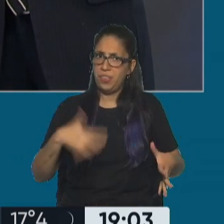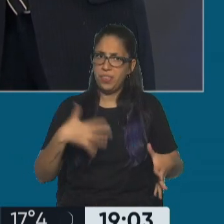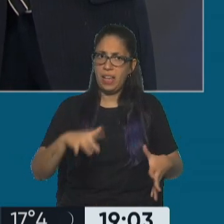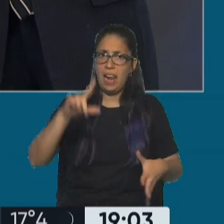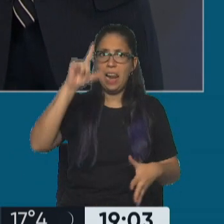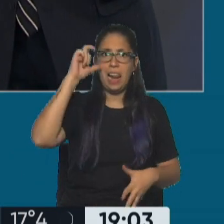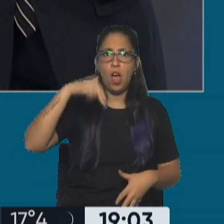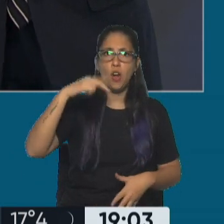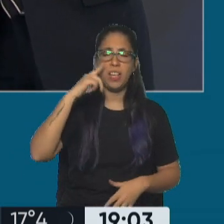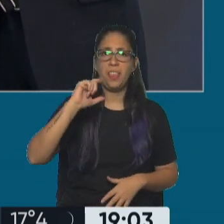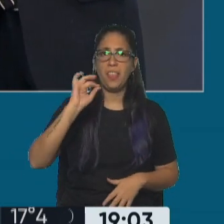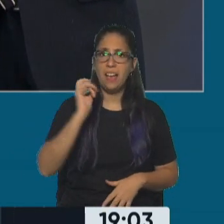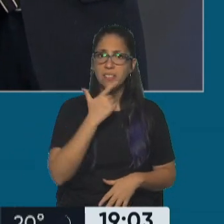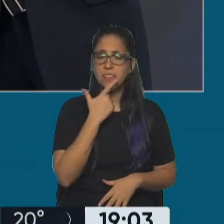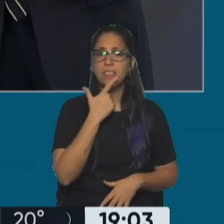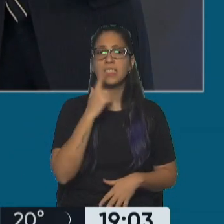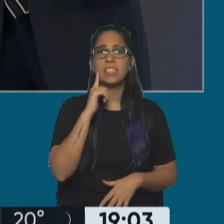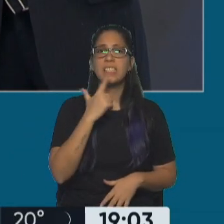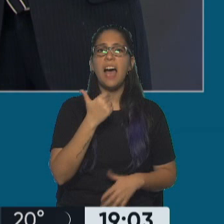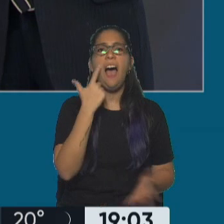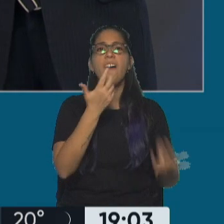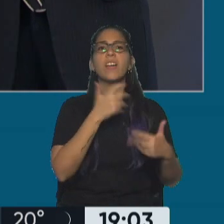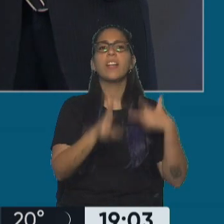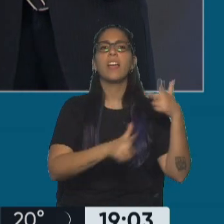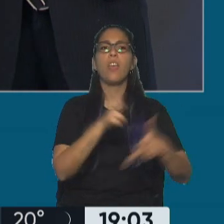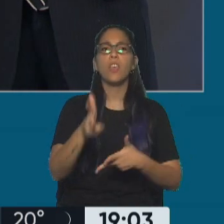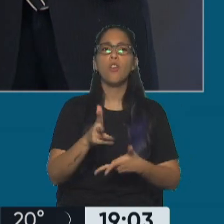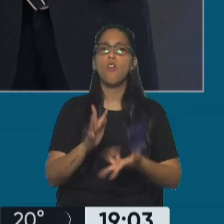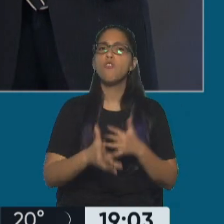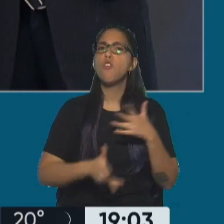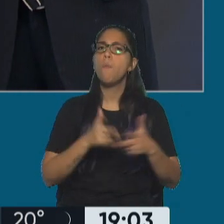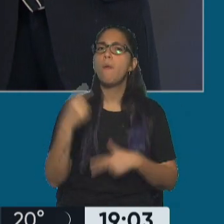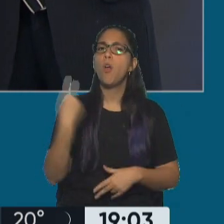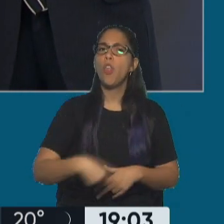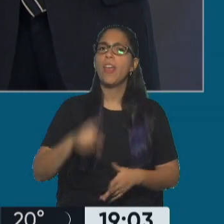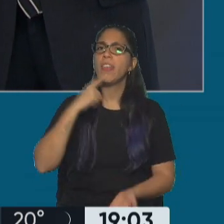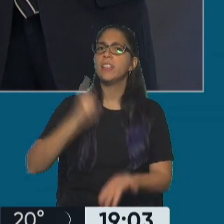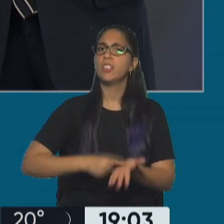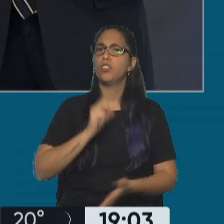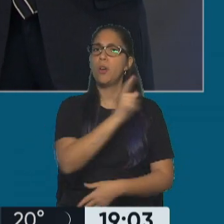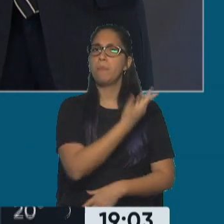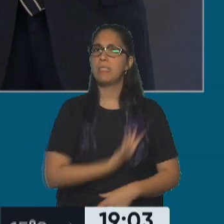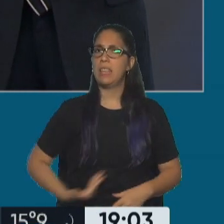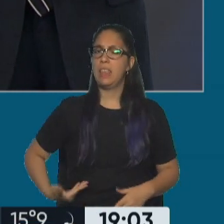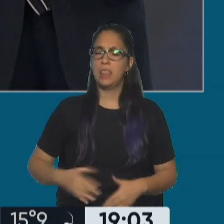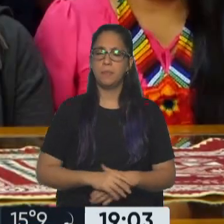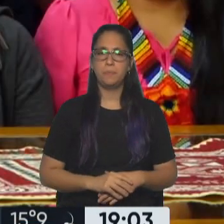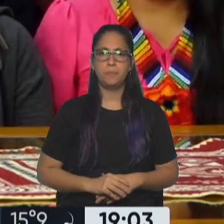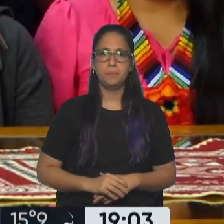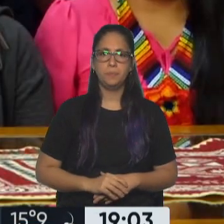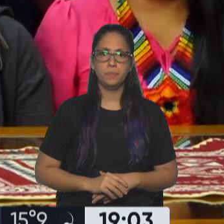Leónidas Issa. Horacio, si le parece, escuchamos qué decía y cómo se refería a esta decisión que tomó el presidente de Ecuador. A